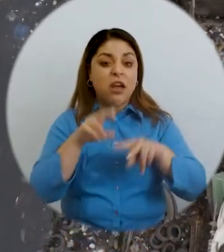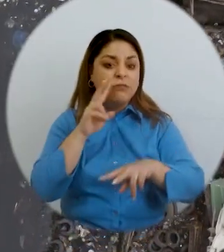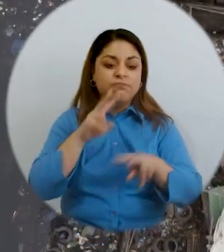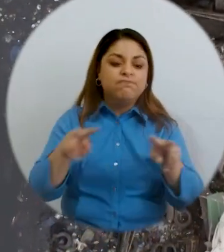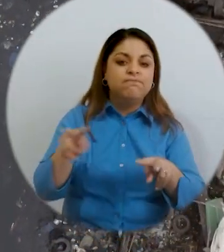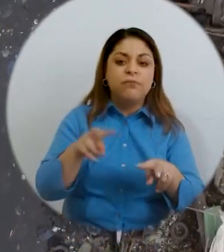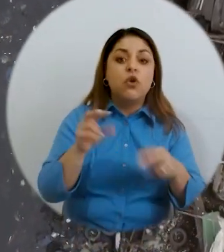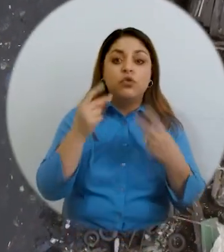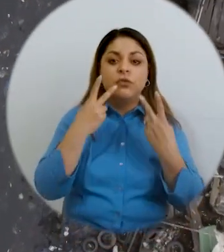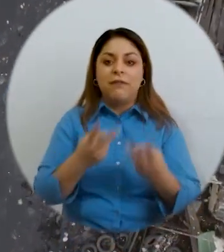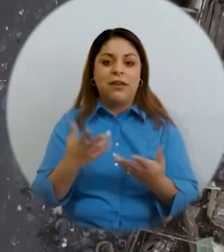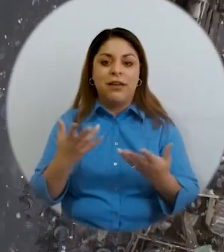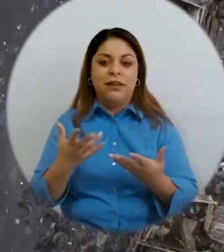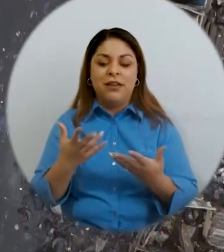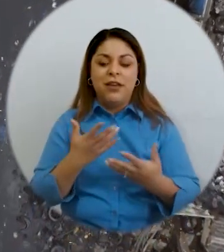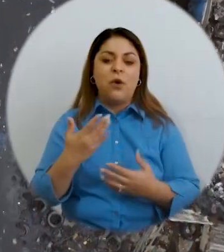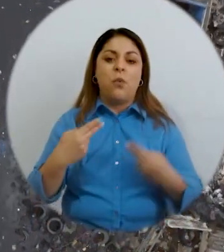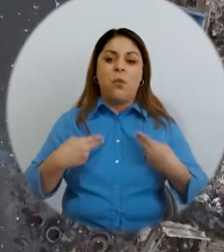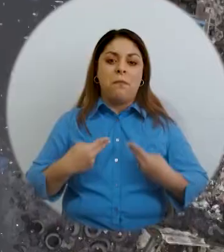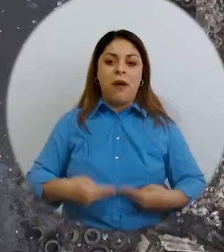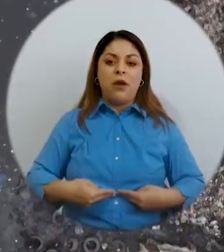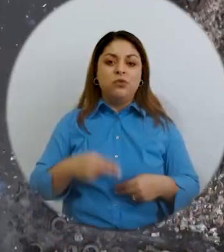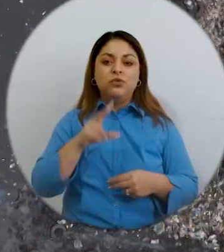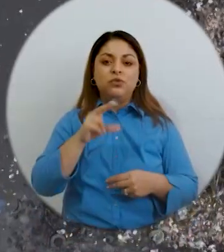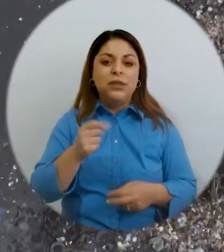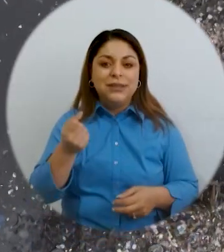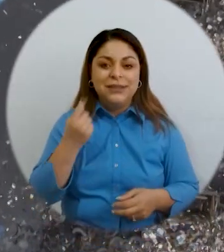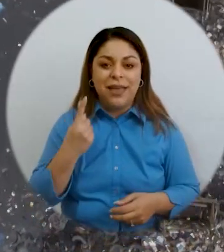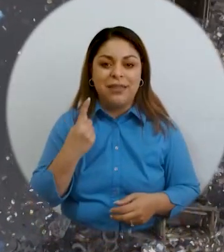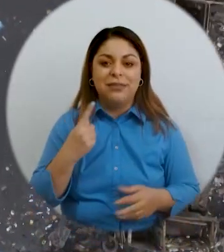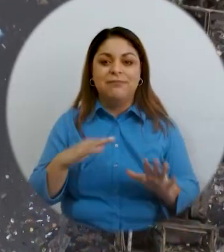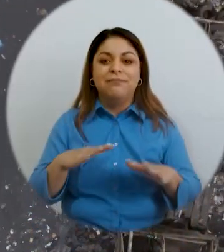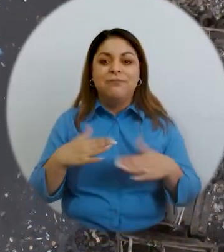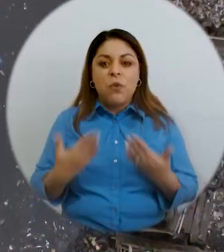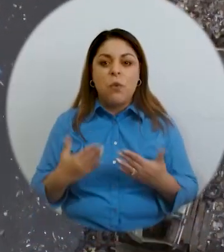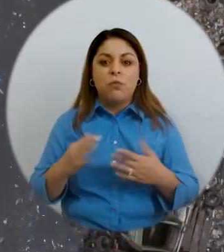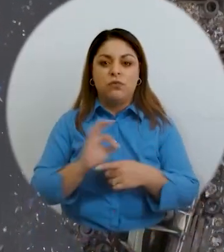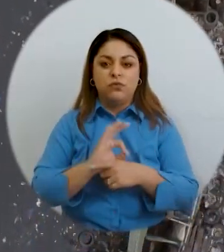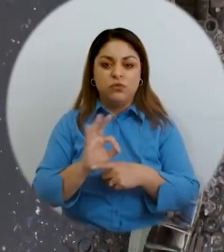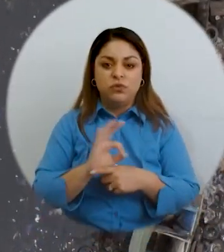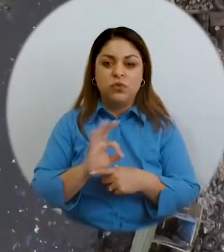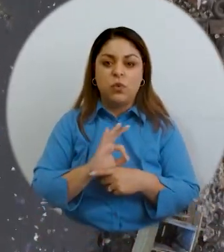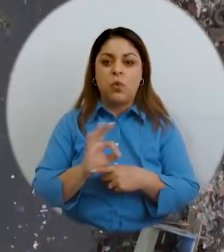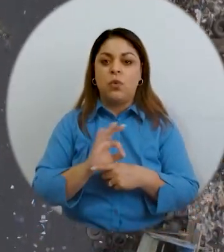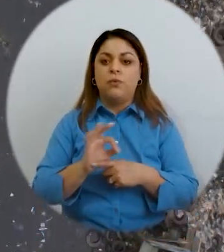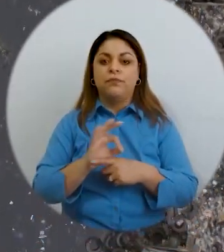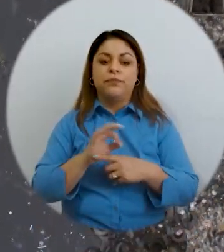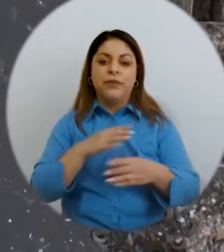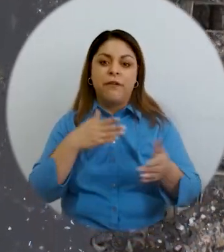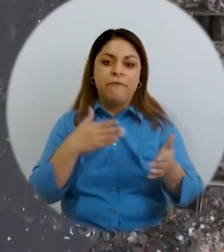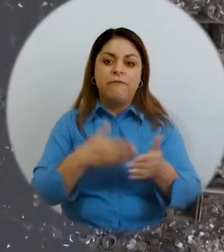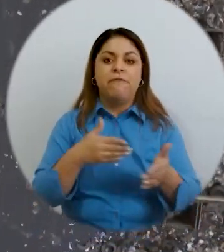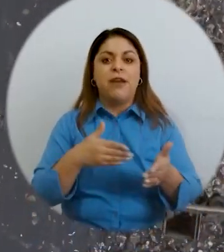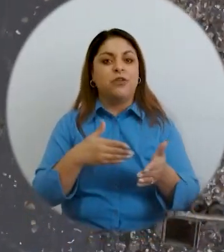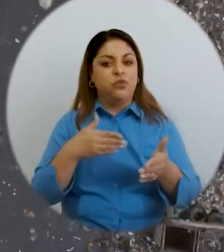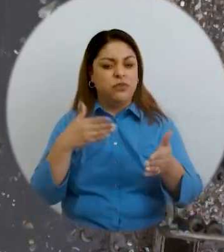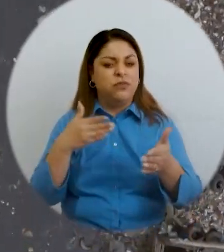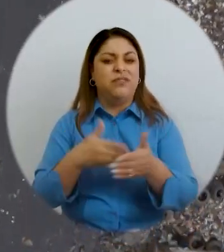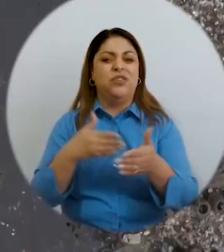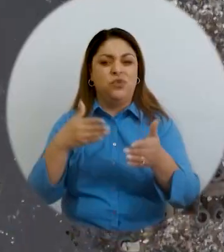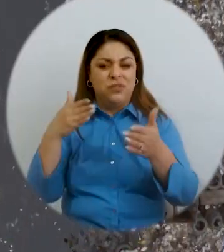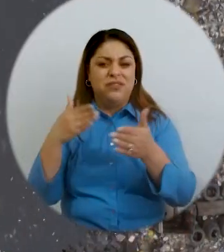es invisible. Los seres humanos no podemos muchas veces entender cómo funcionan los